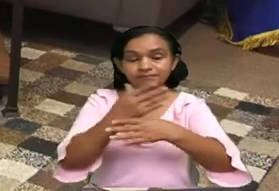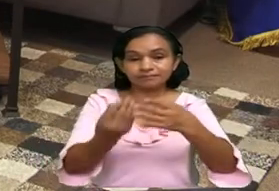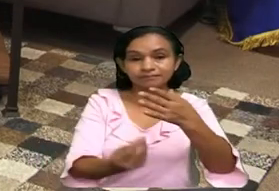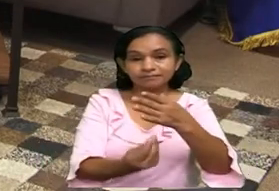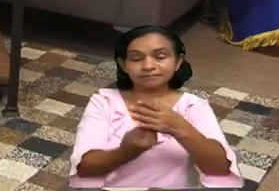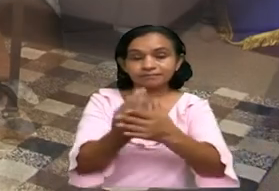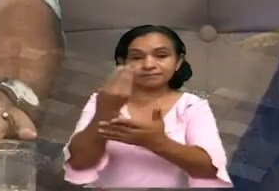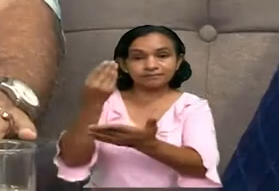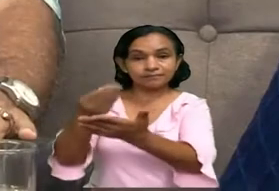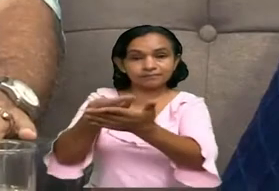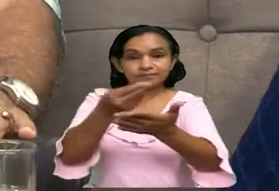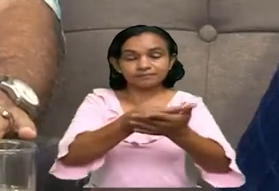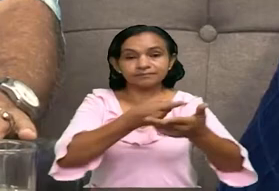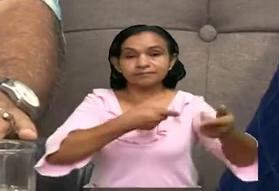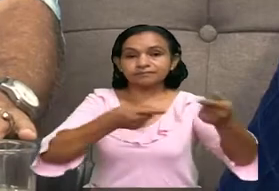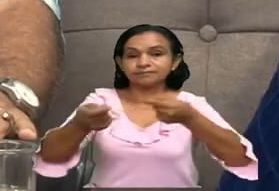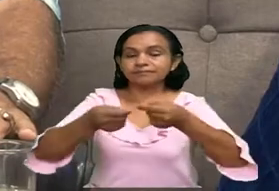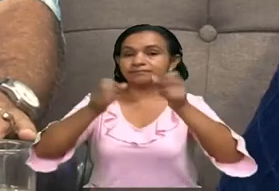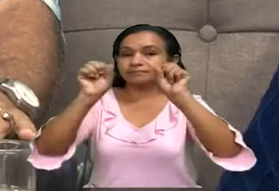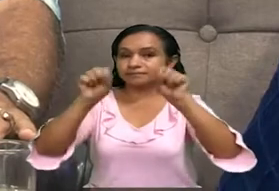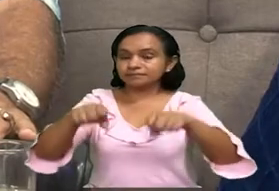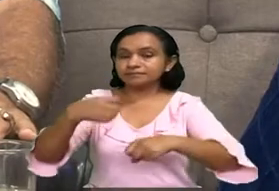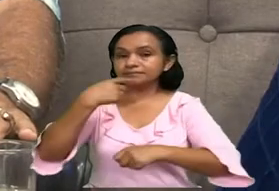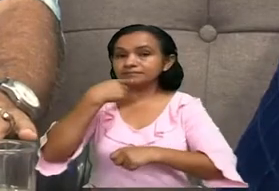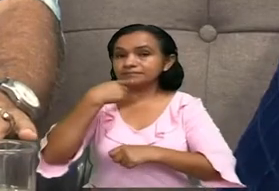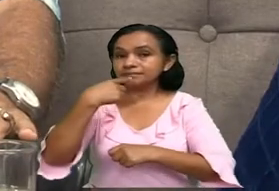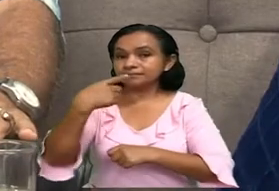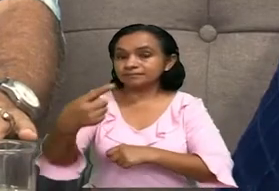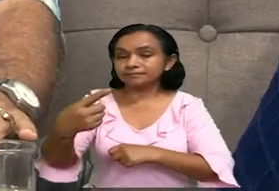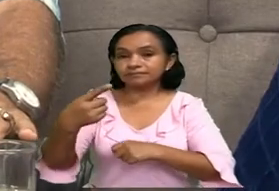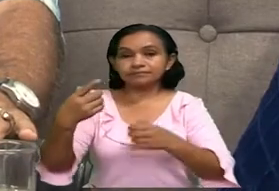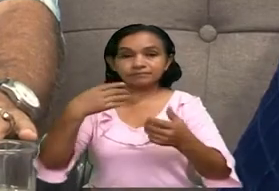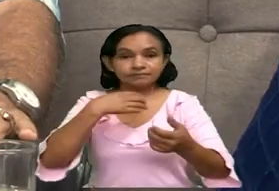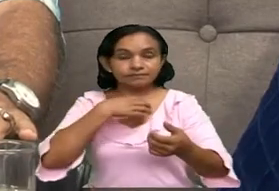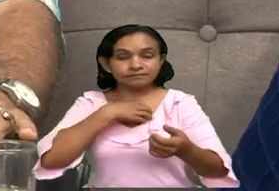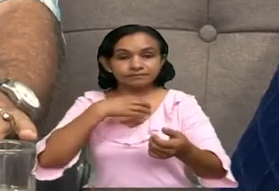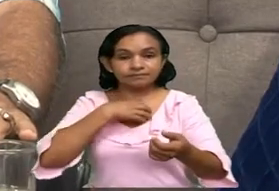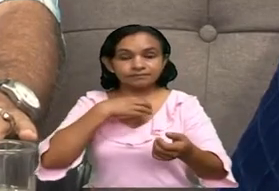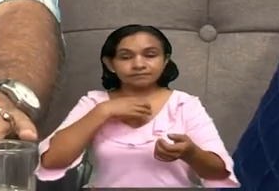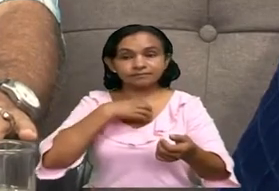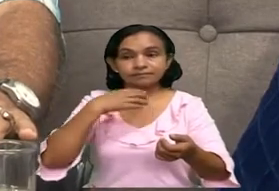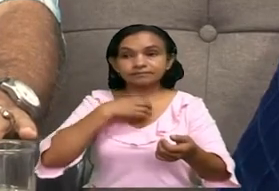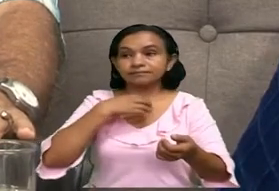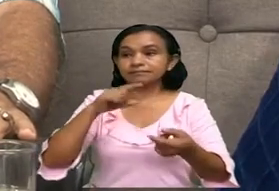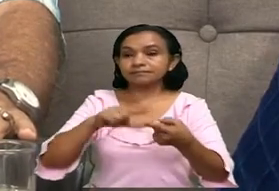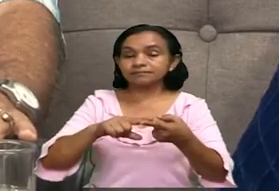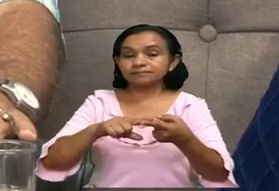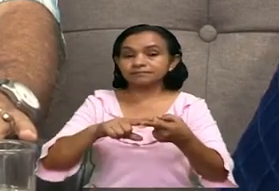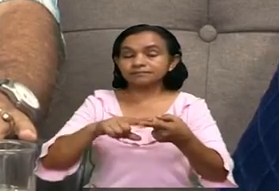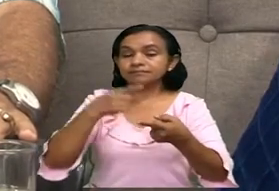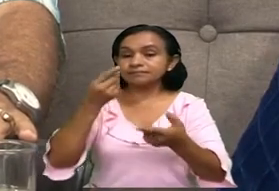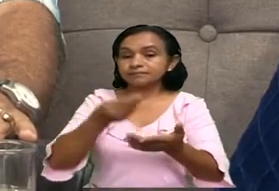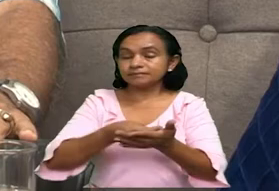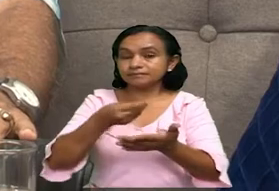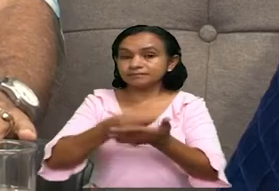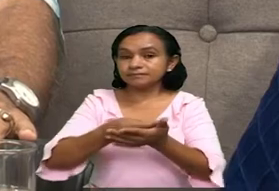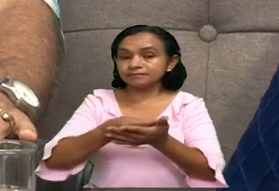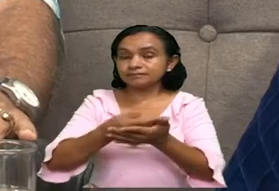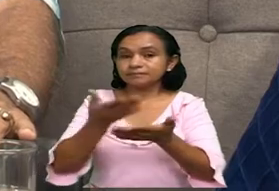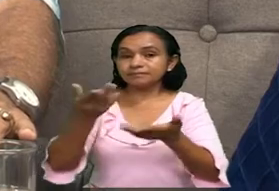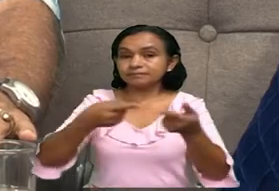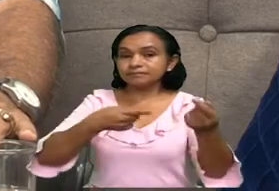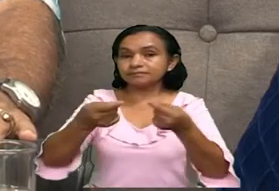comercio. Pero puedo decirte que la estrategia que ha presentado el sistema de producción, consumo y comercio